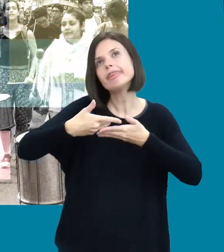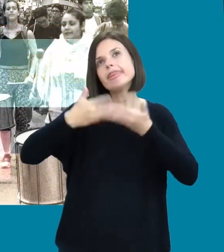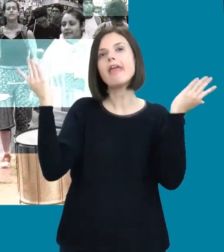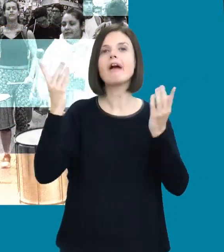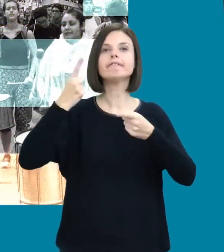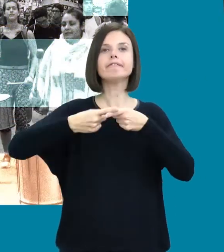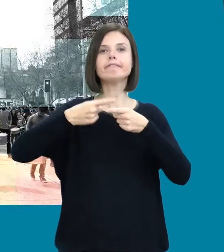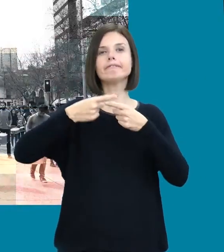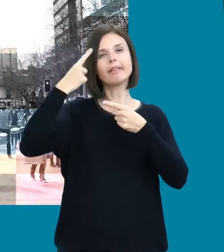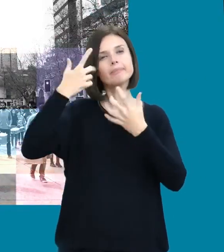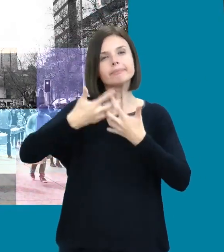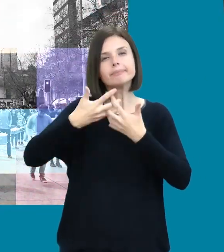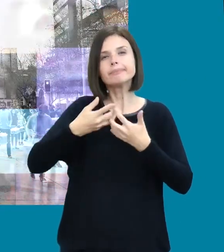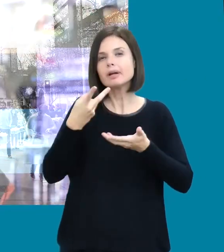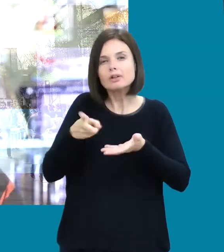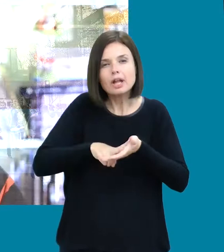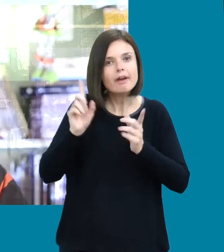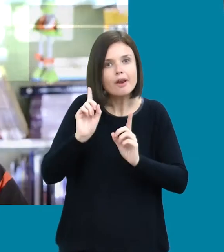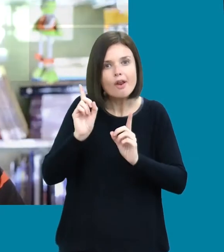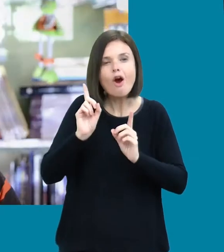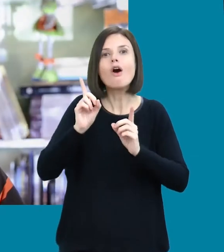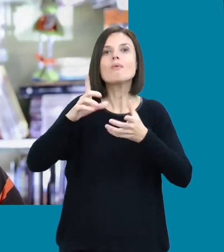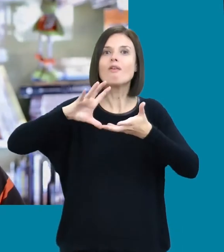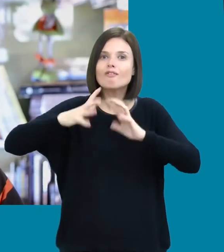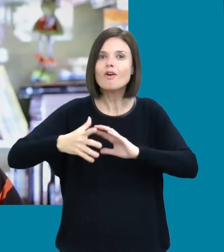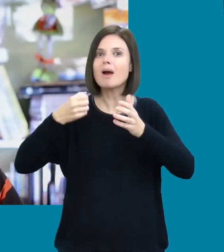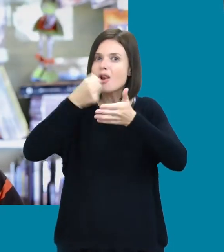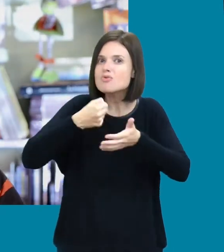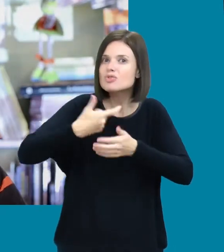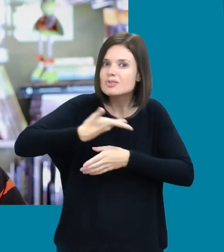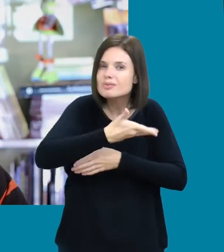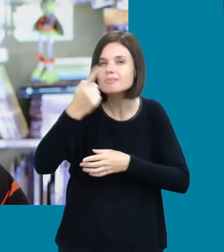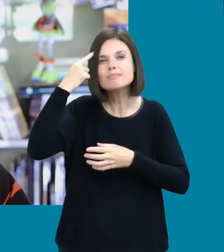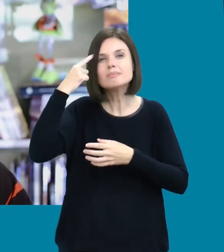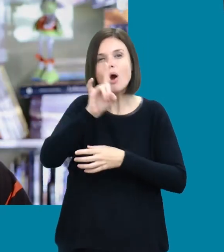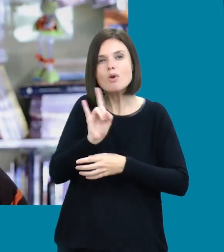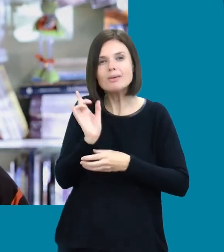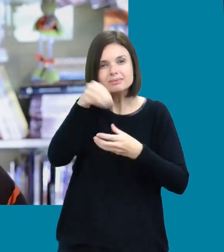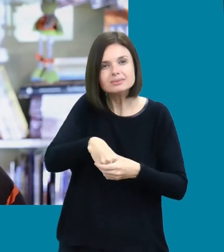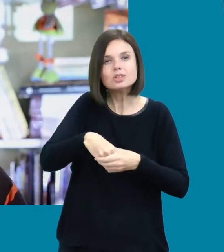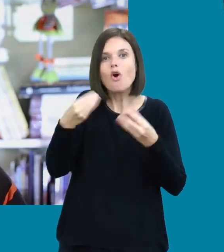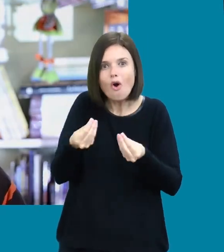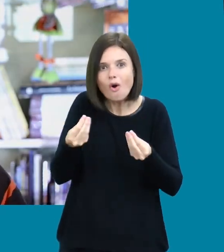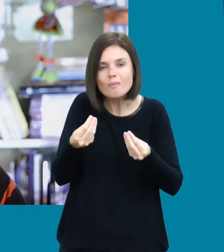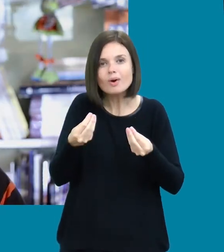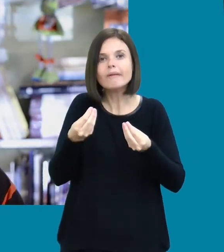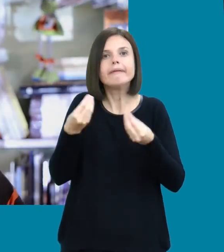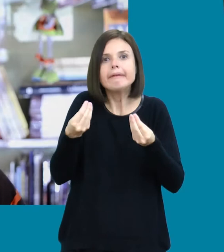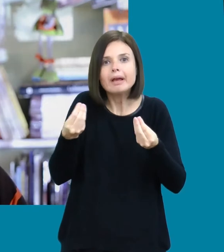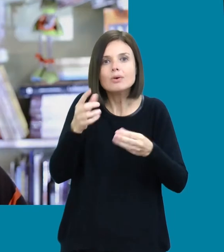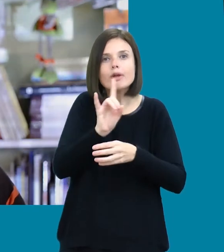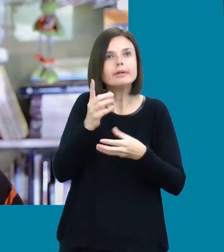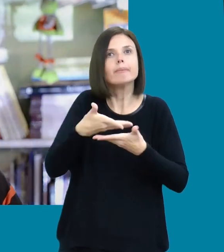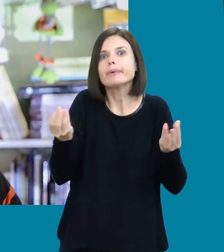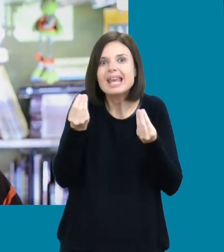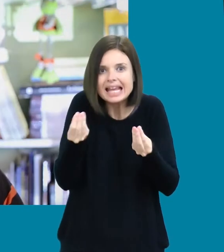tienen que convocar a revisar la universidad y a ver qué hace la universidad pública, y diría más aún, qué hace todo el sistema